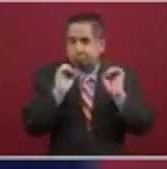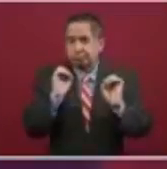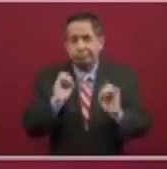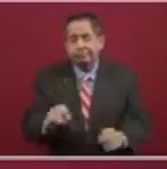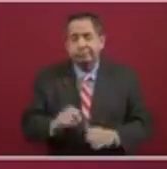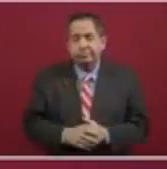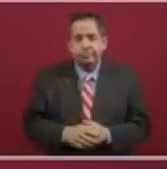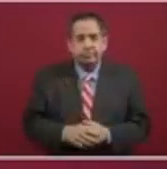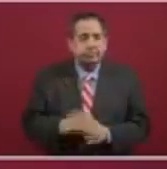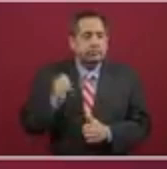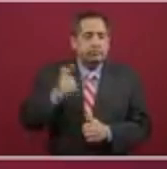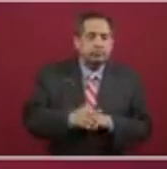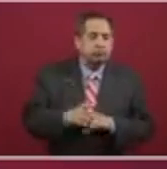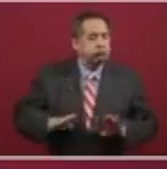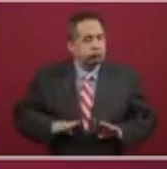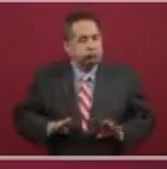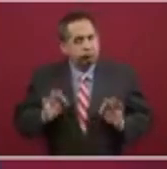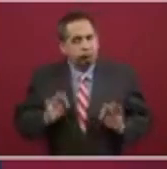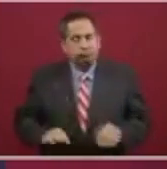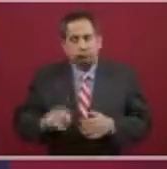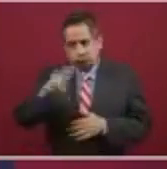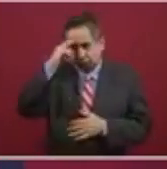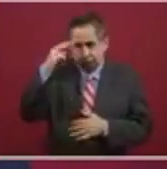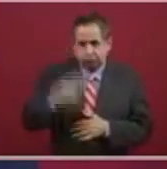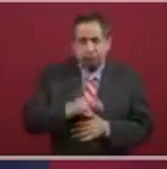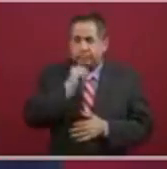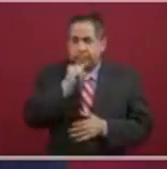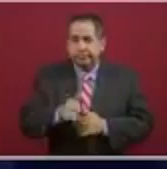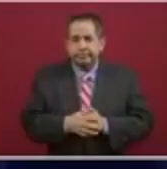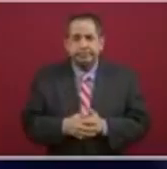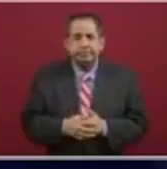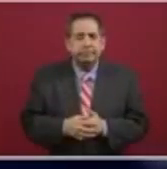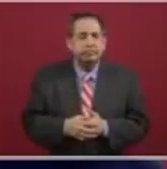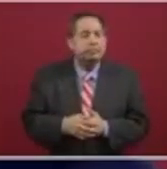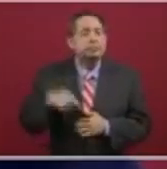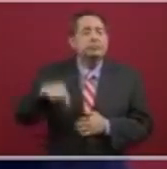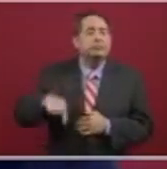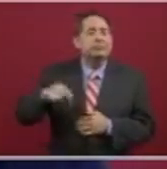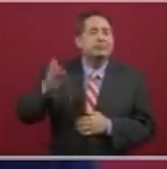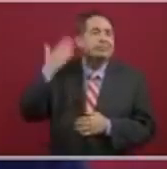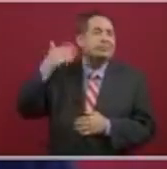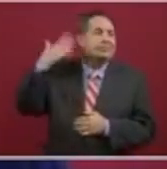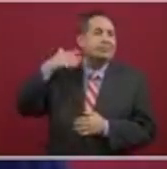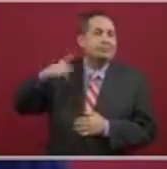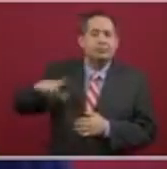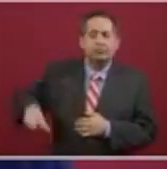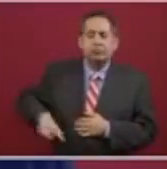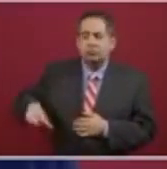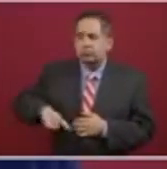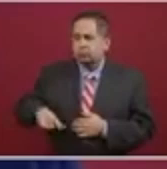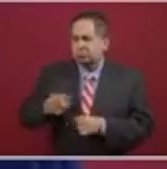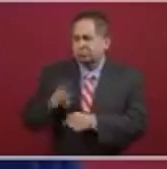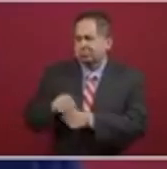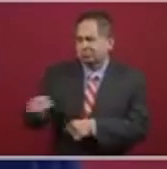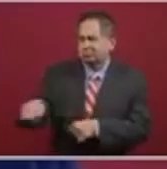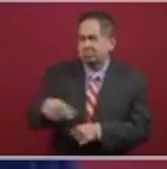para beneficiar a los mexicanos, sino era un facilitador para el saqueo,